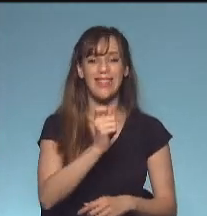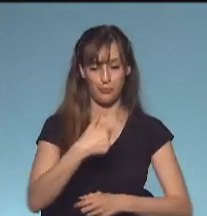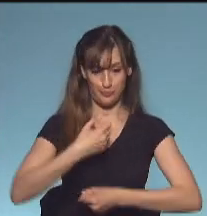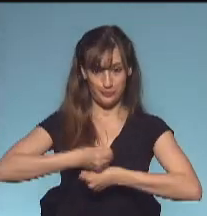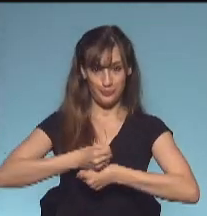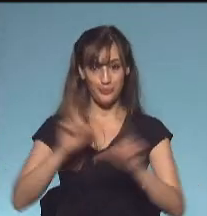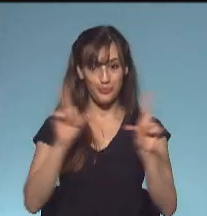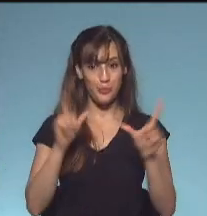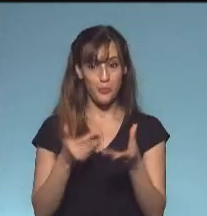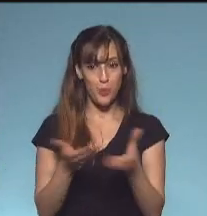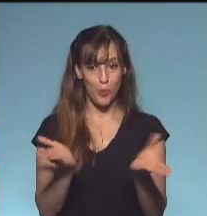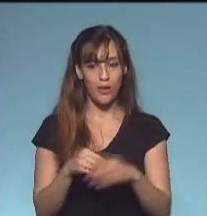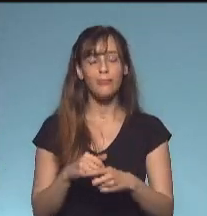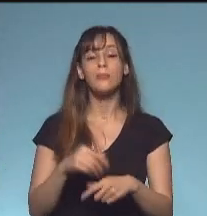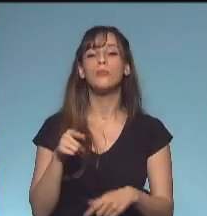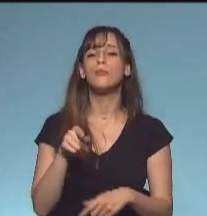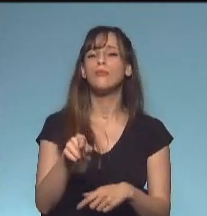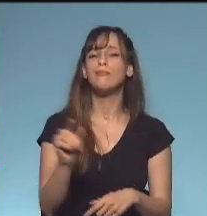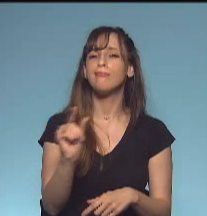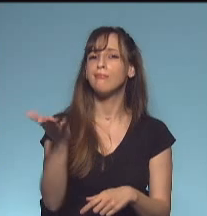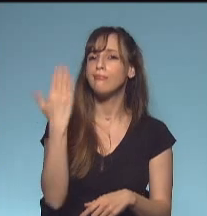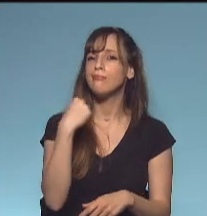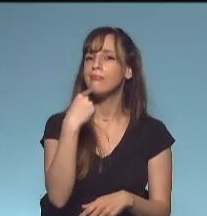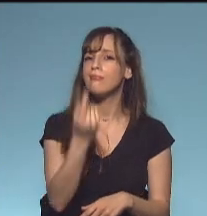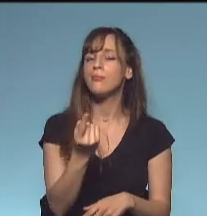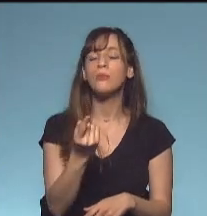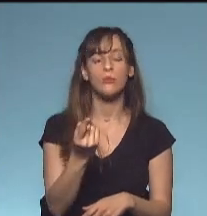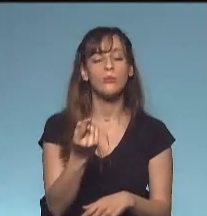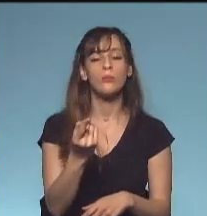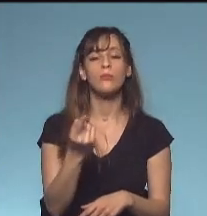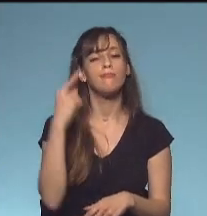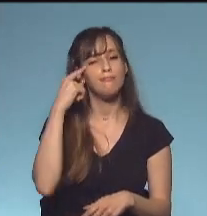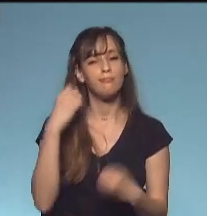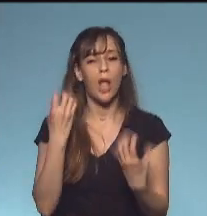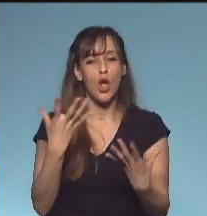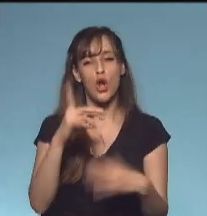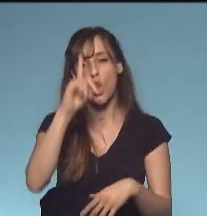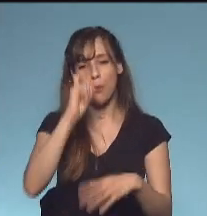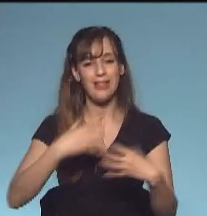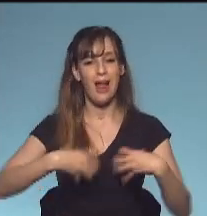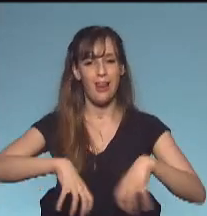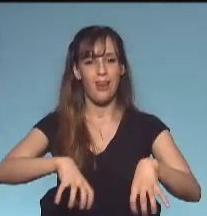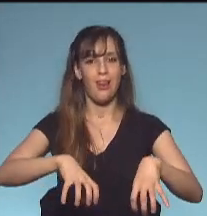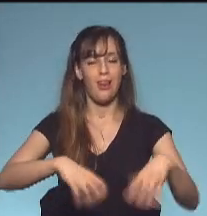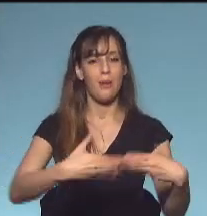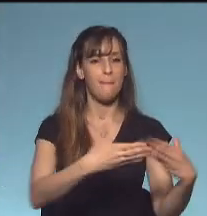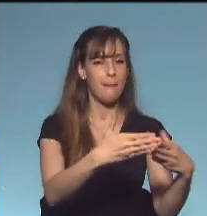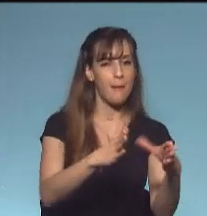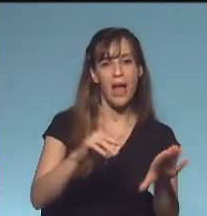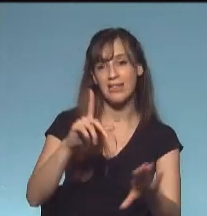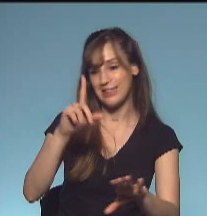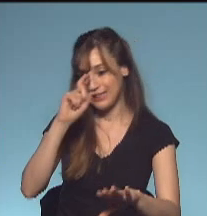pública. Usted, gobernador, acaba de decir que prefiere ampliar hospitales y no cementerios.